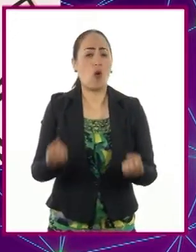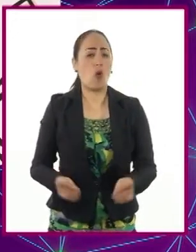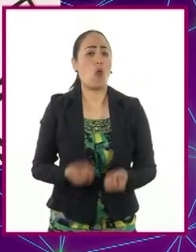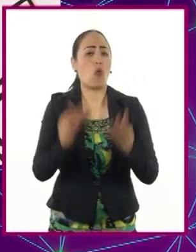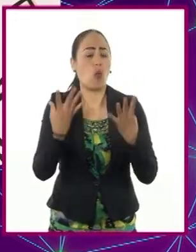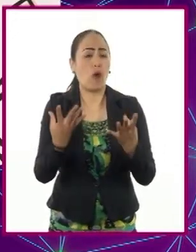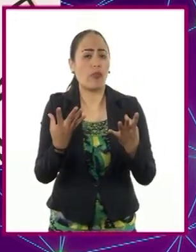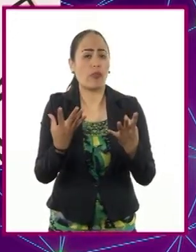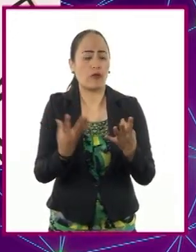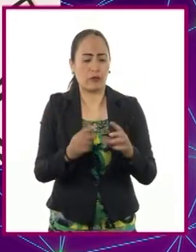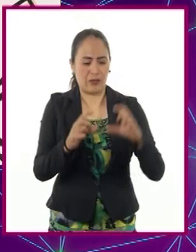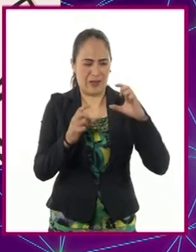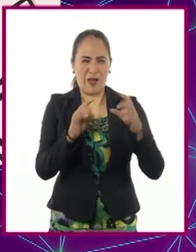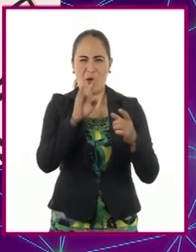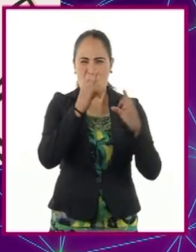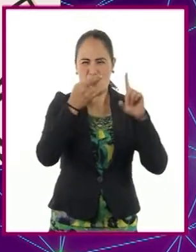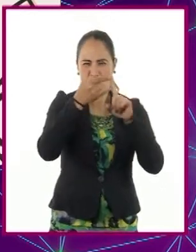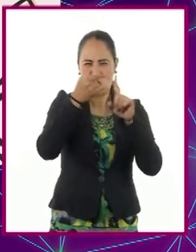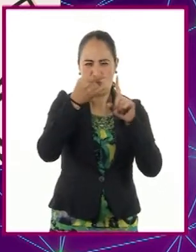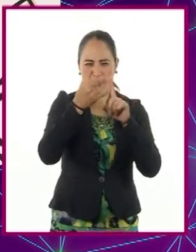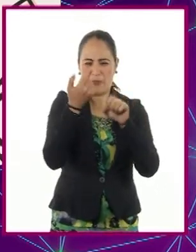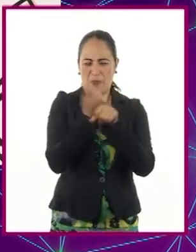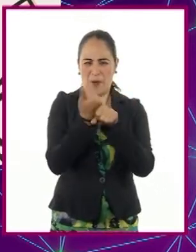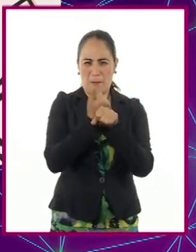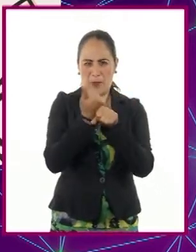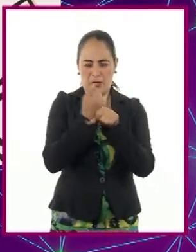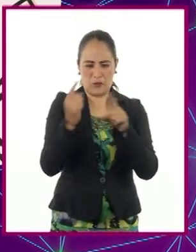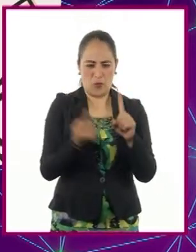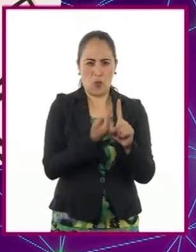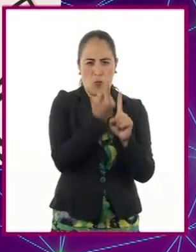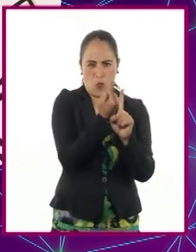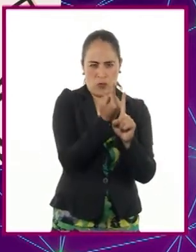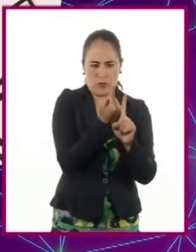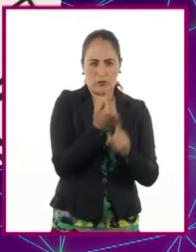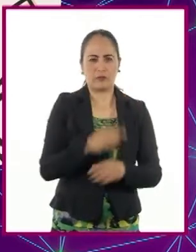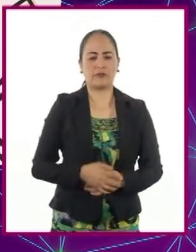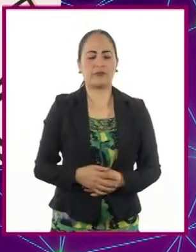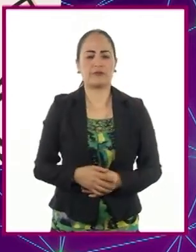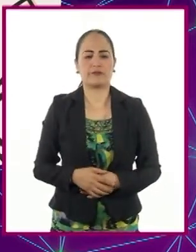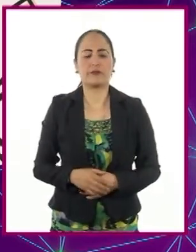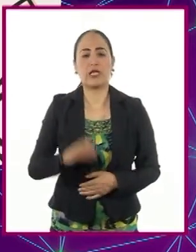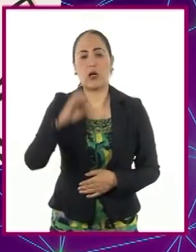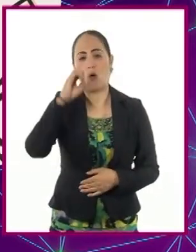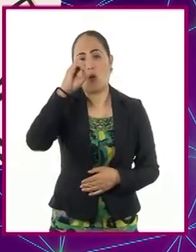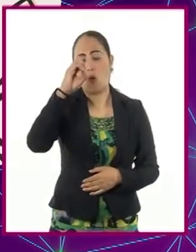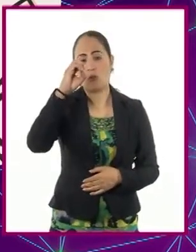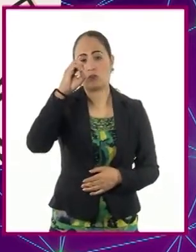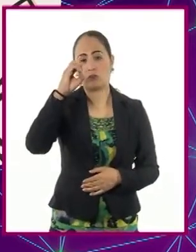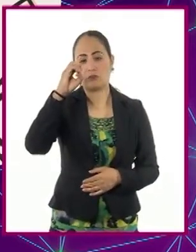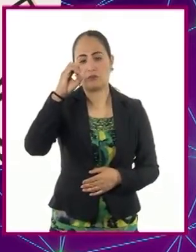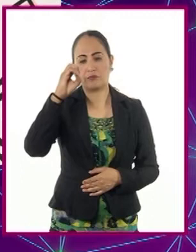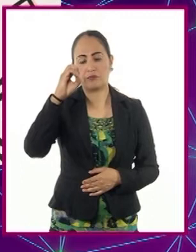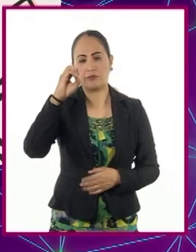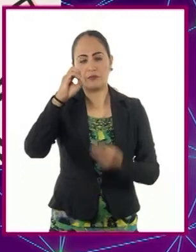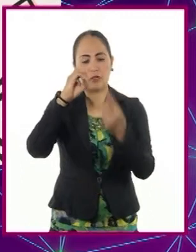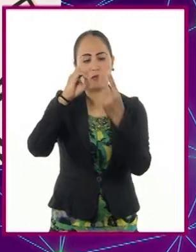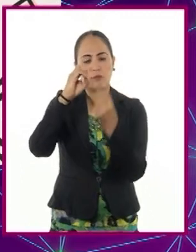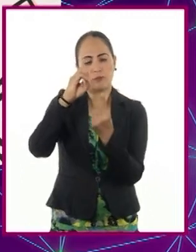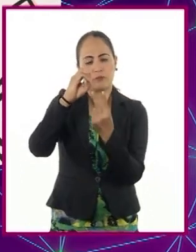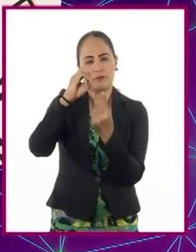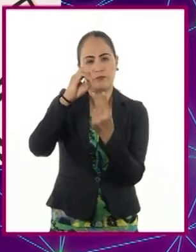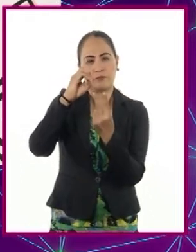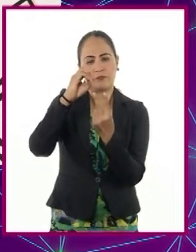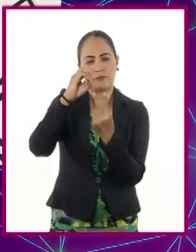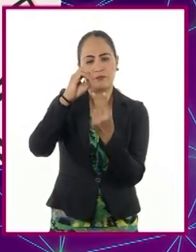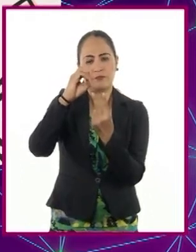un lado de este recuadro para realizar los cálculos necesarios. Veamos ahora el oxígeno. Tiene un subíndice 2, lo